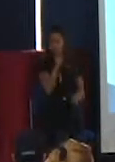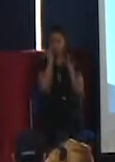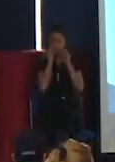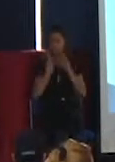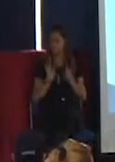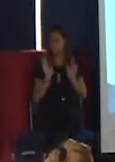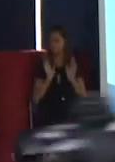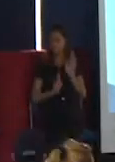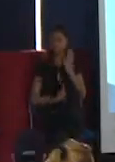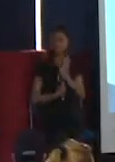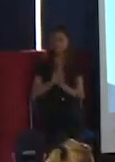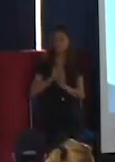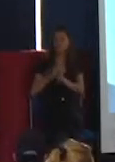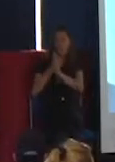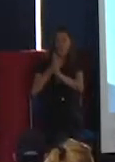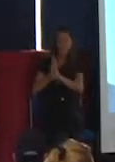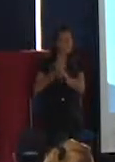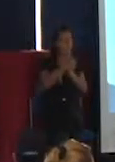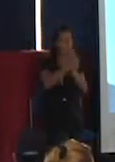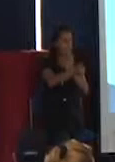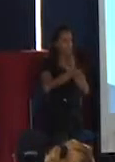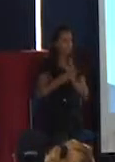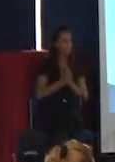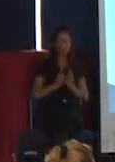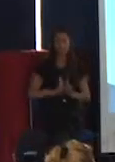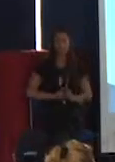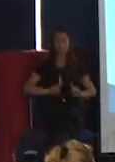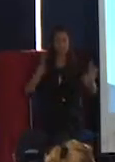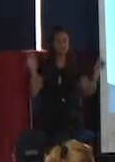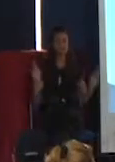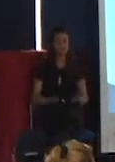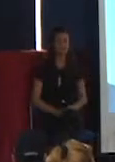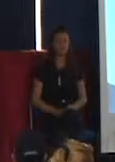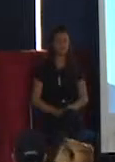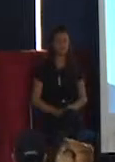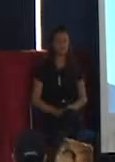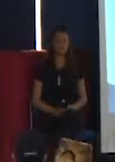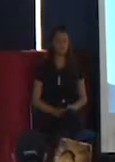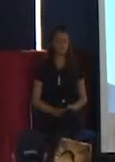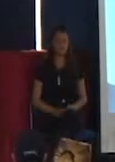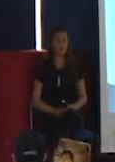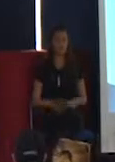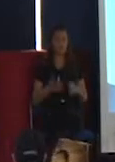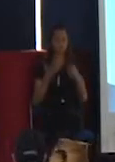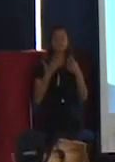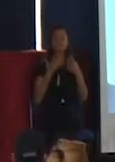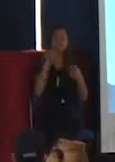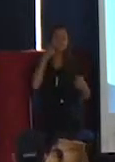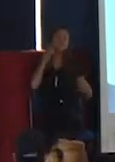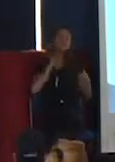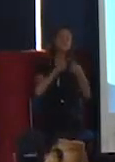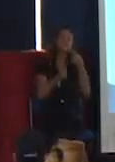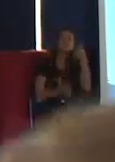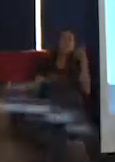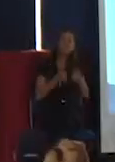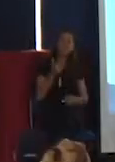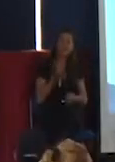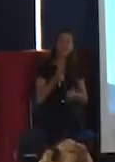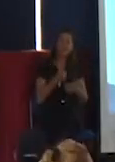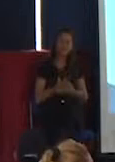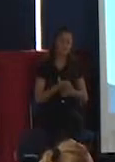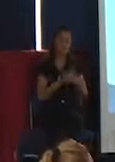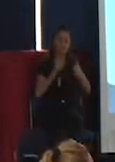desarrollamos habilidades completamente diferentes, ¿sí? Lo que se quiere lograr es esa inclusión